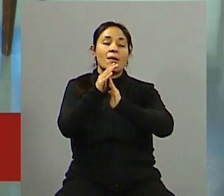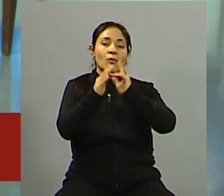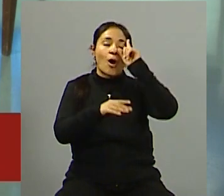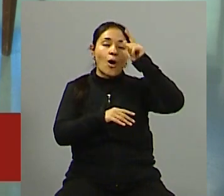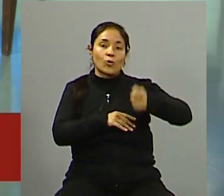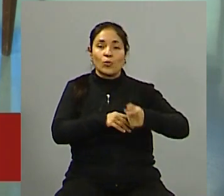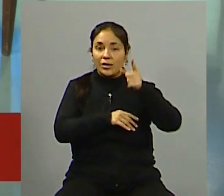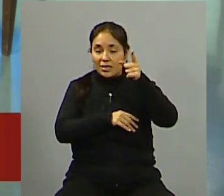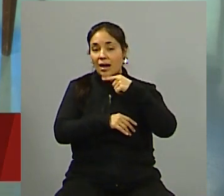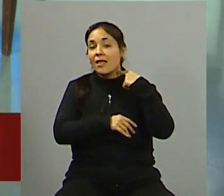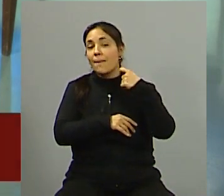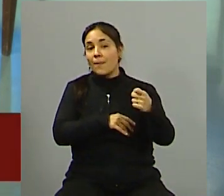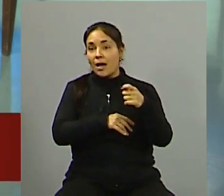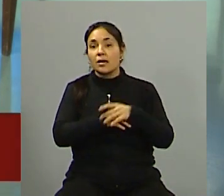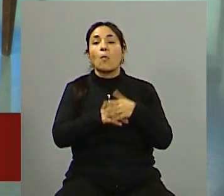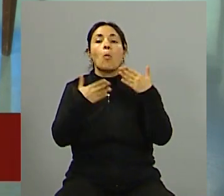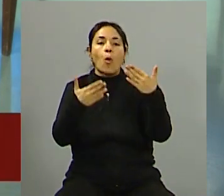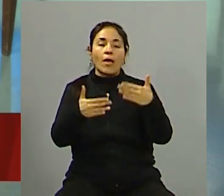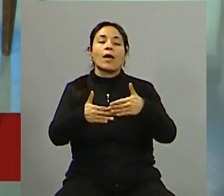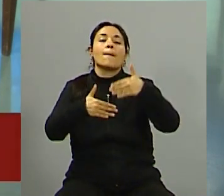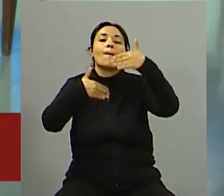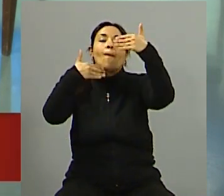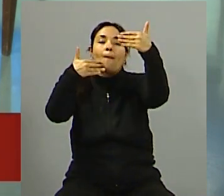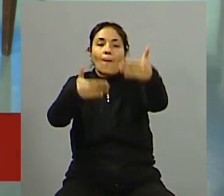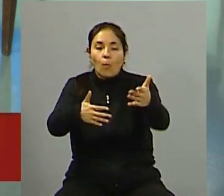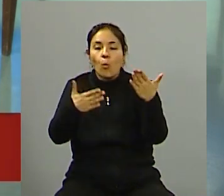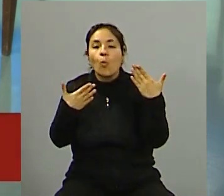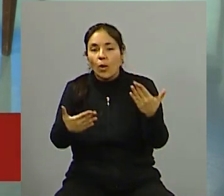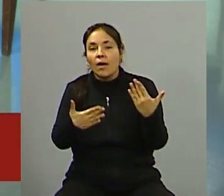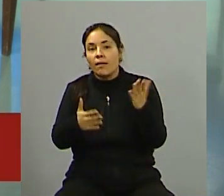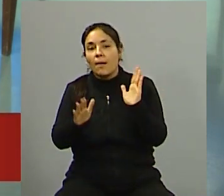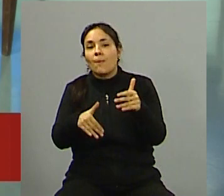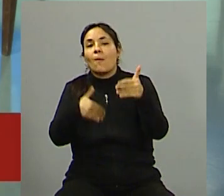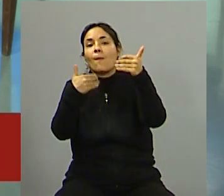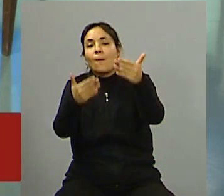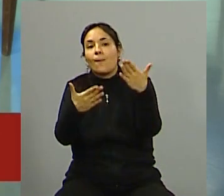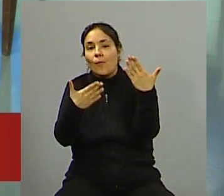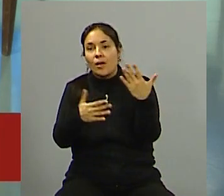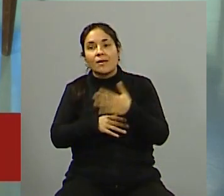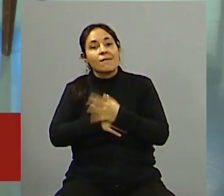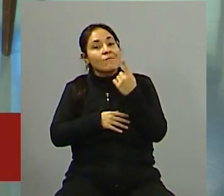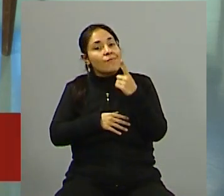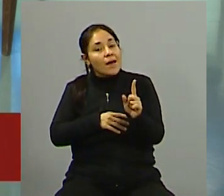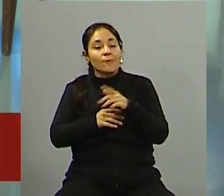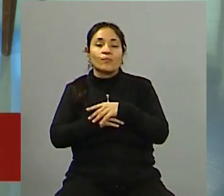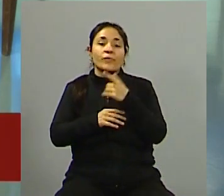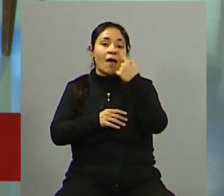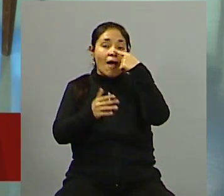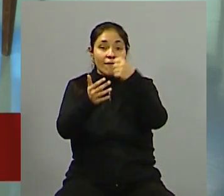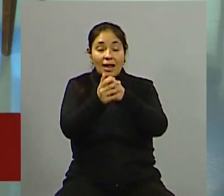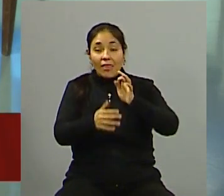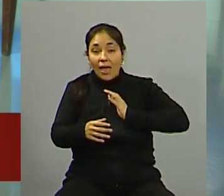se extiende, puede haber, digamos, una prórroga. Más. Puede haber una prórroga. Pero la realidad es que si llegan elecciones final de